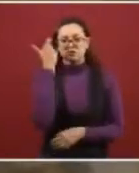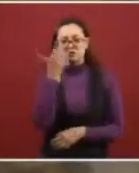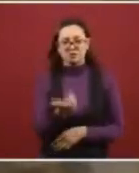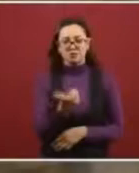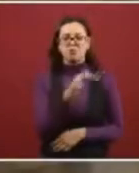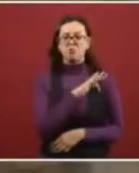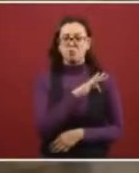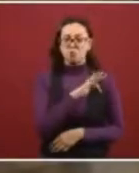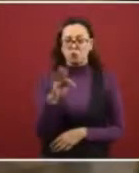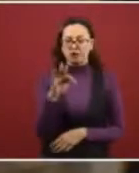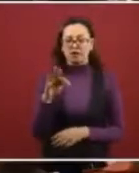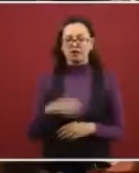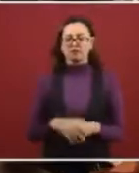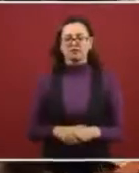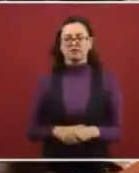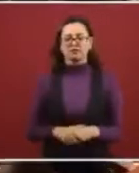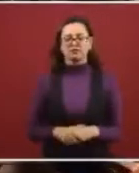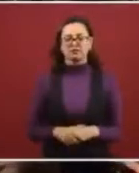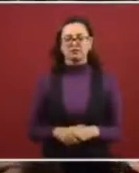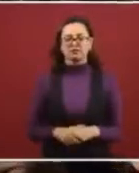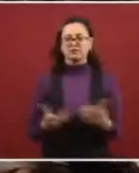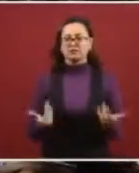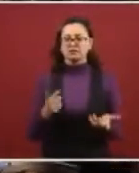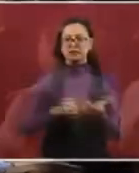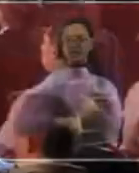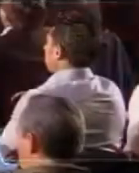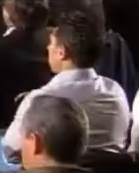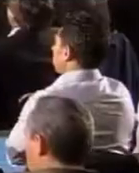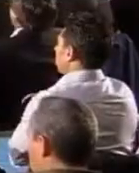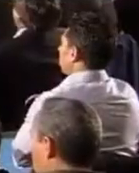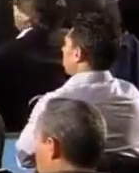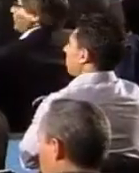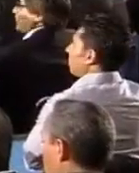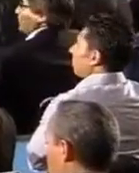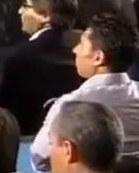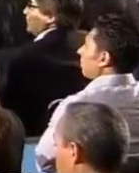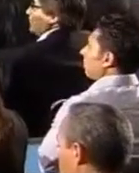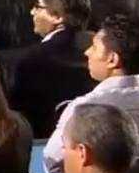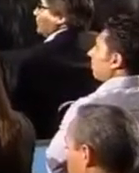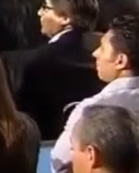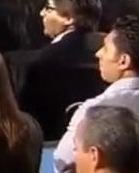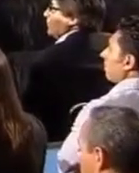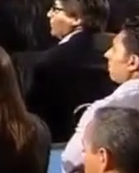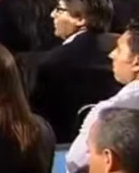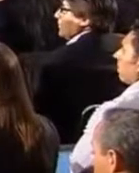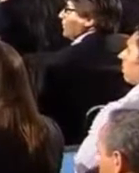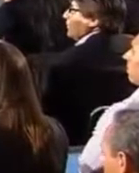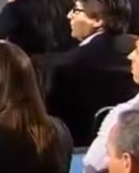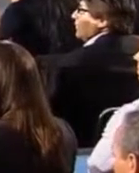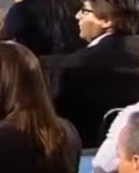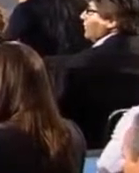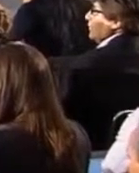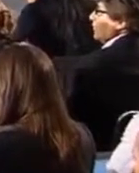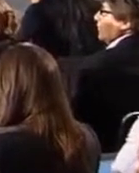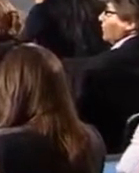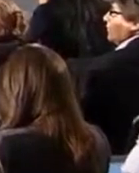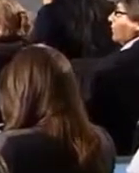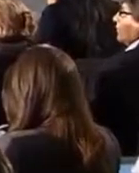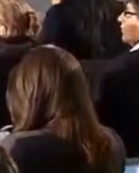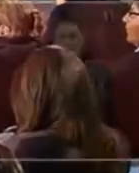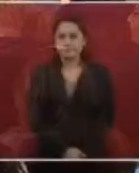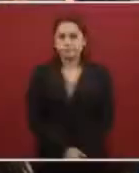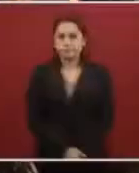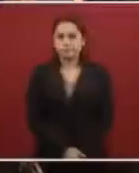of the budget, like 500,000 million. Ha llegado al deporte y a las